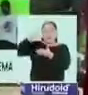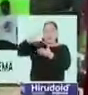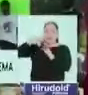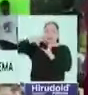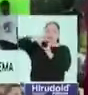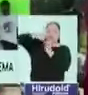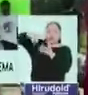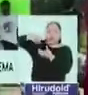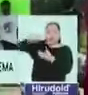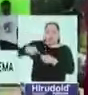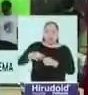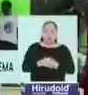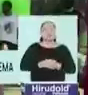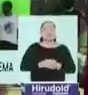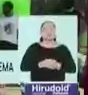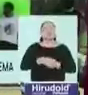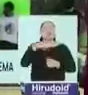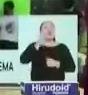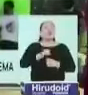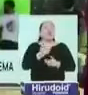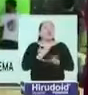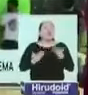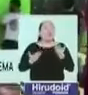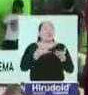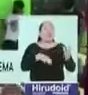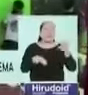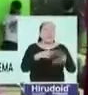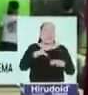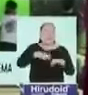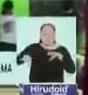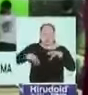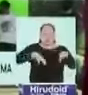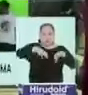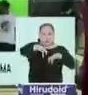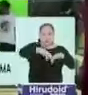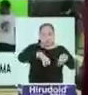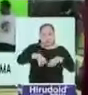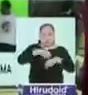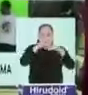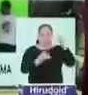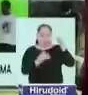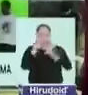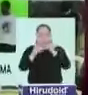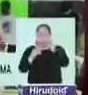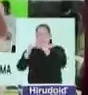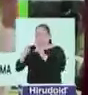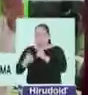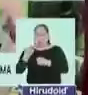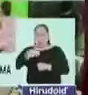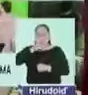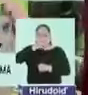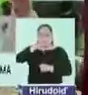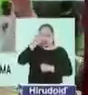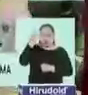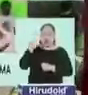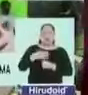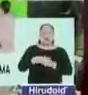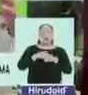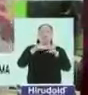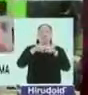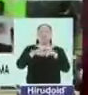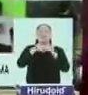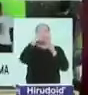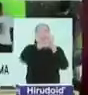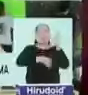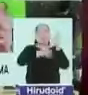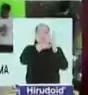eran sumamente trascendentes para preservar mi vida contra el COVID-19. Sin embargo, esta actitud no está siendo asumida de